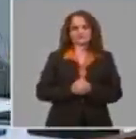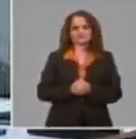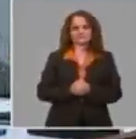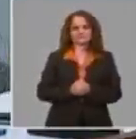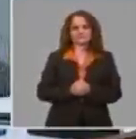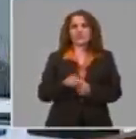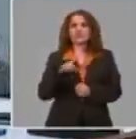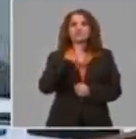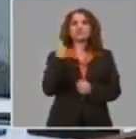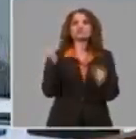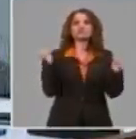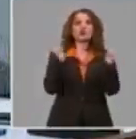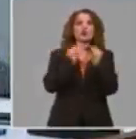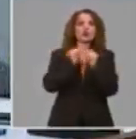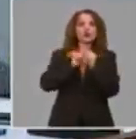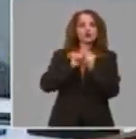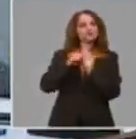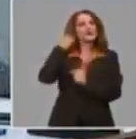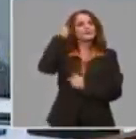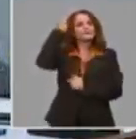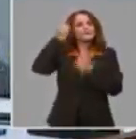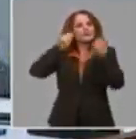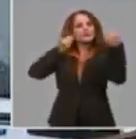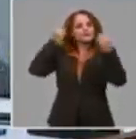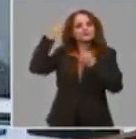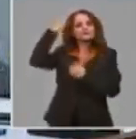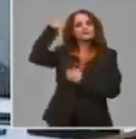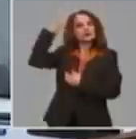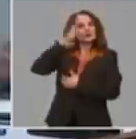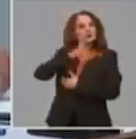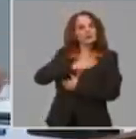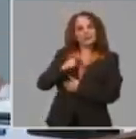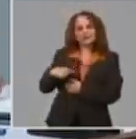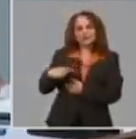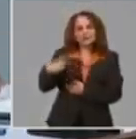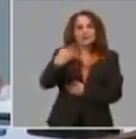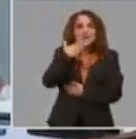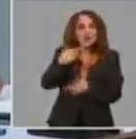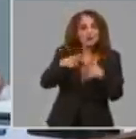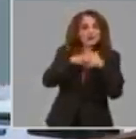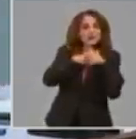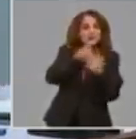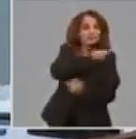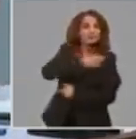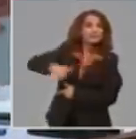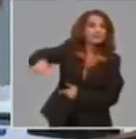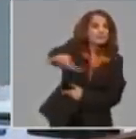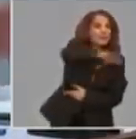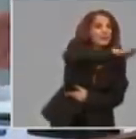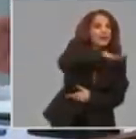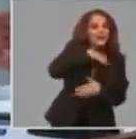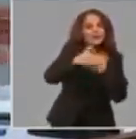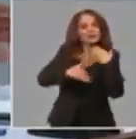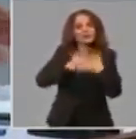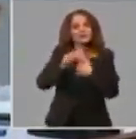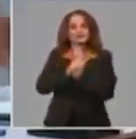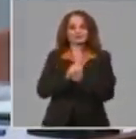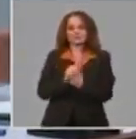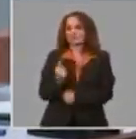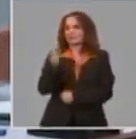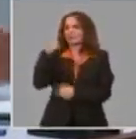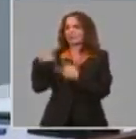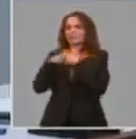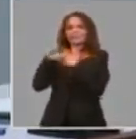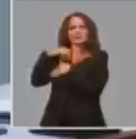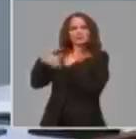de todos los días de cómo se solucionan los problemas de todos y no de unos pocos por lo tanto en esa actual crítico de la revolución